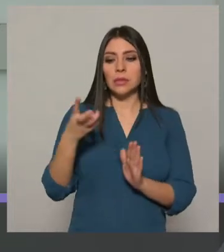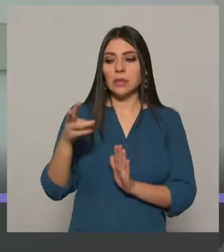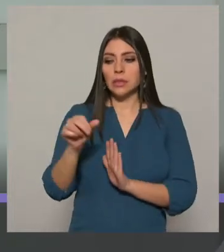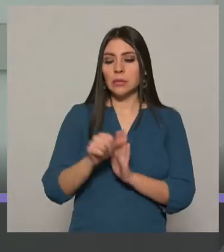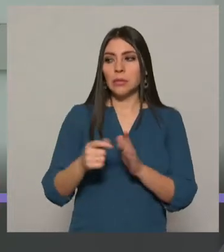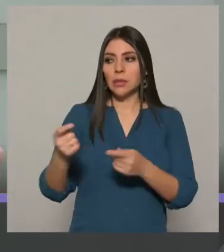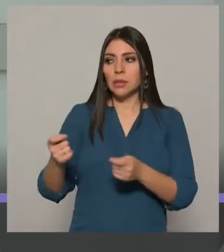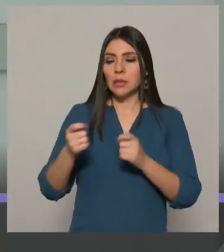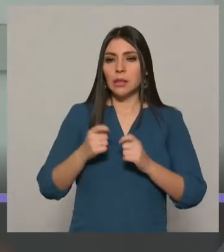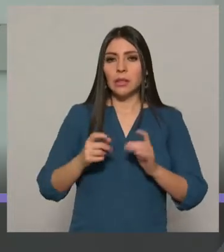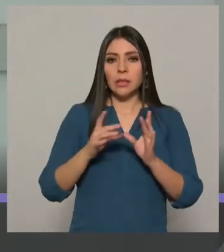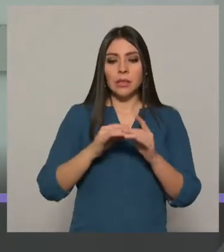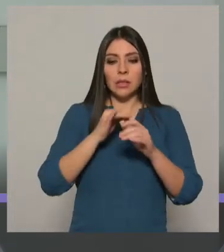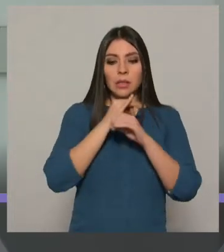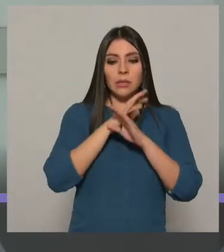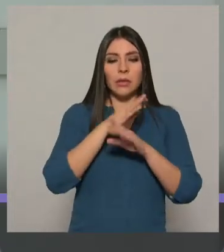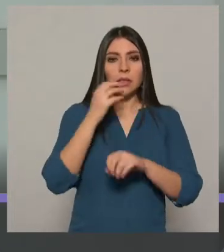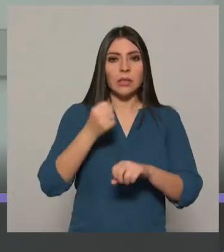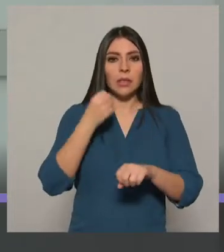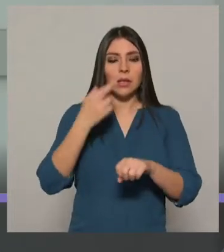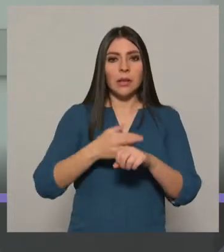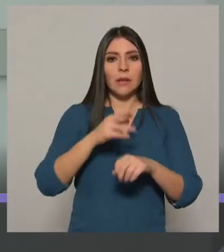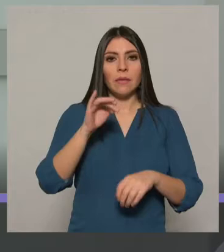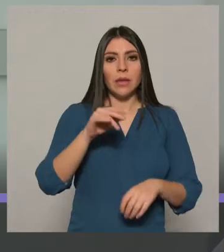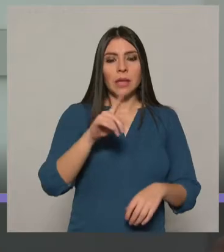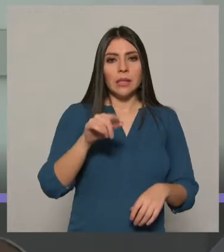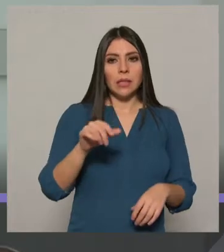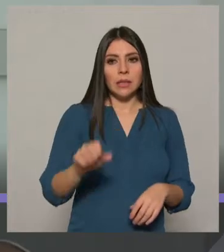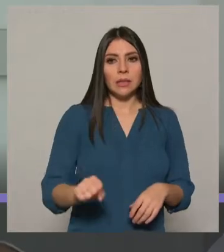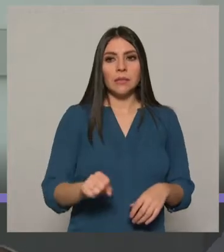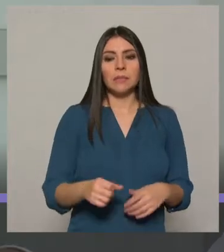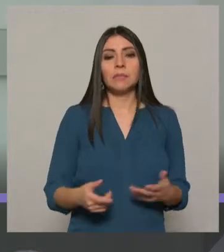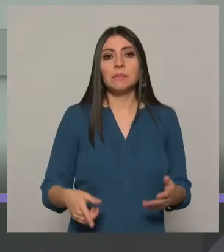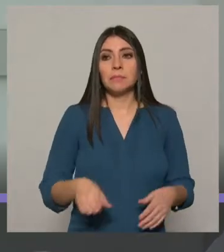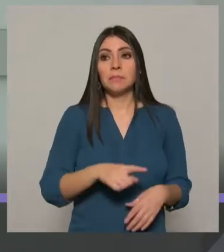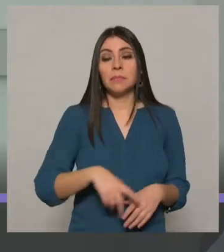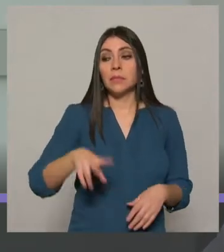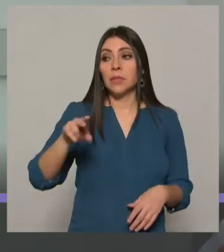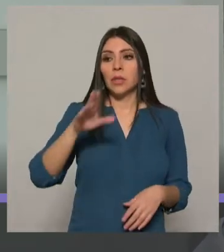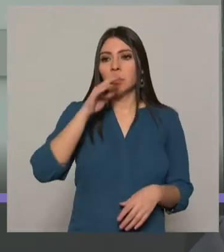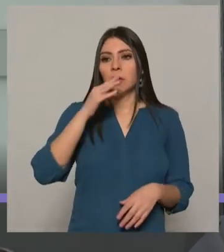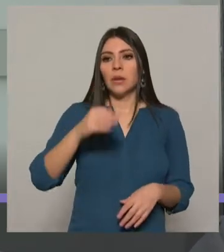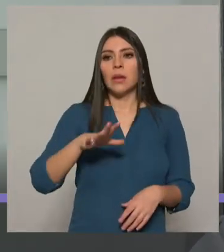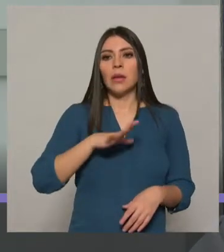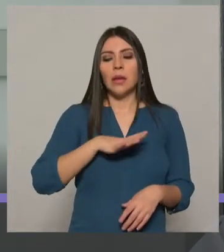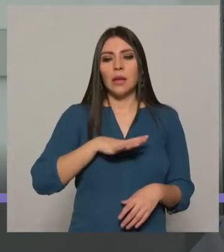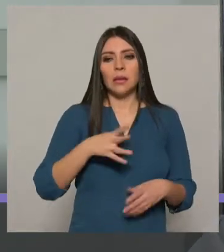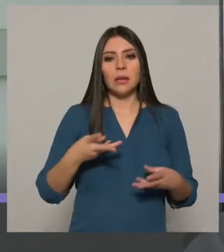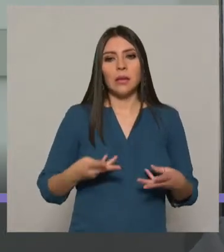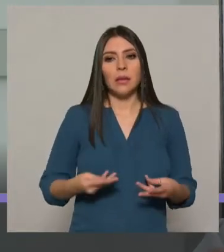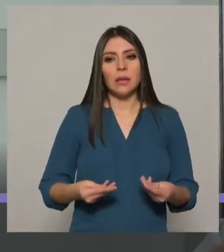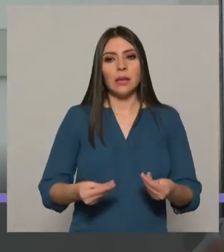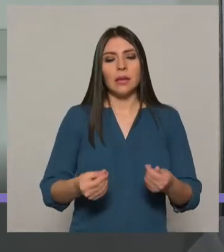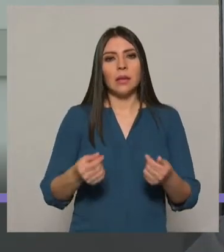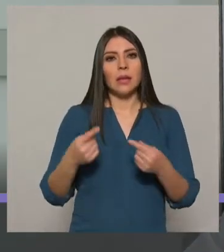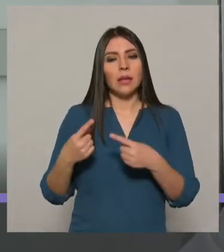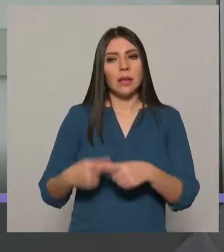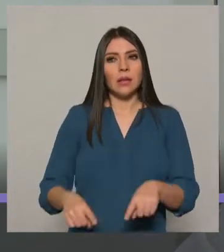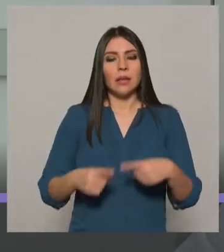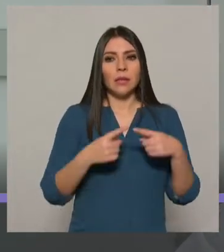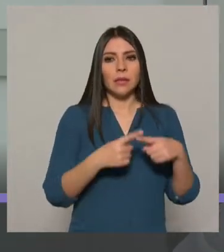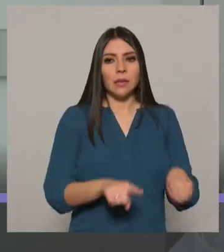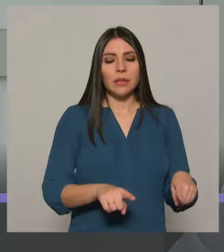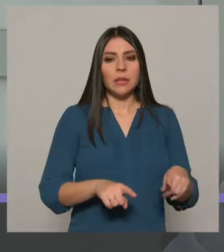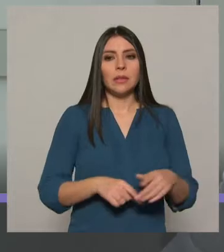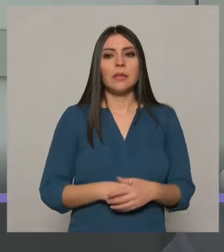la Secretaría de Administración y Finanzas, pues es innegable que hay un ejercicio de gasto diferenciado